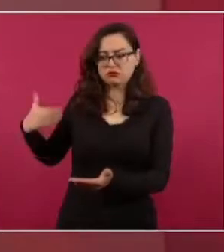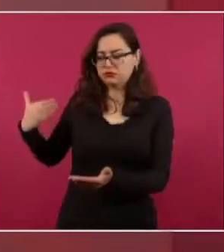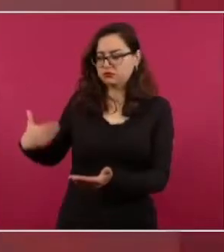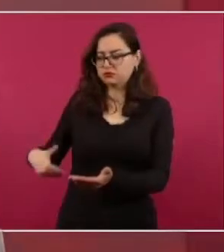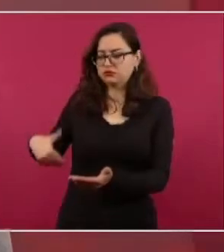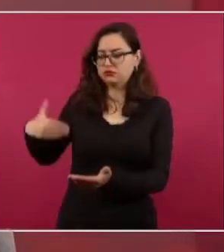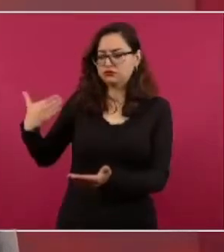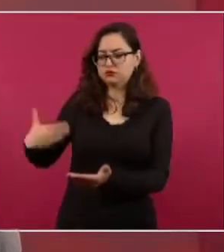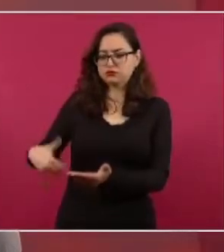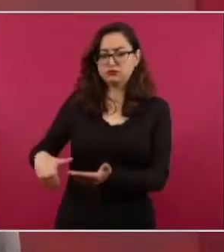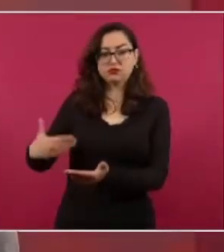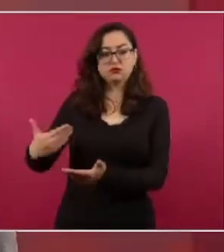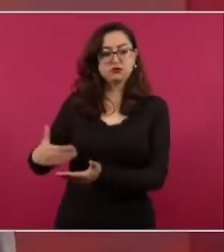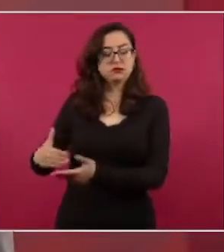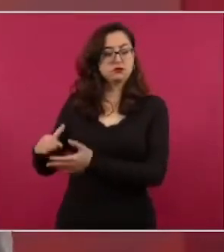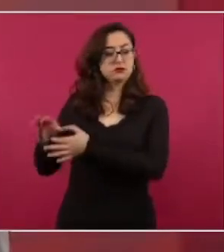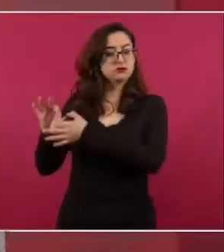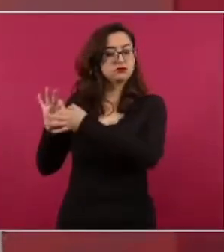planteando